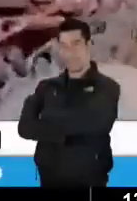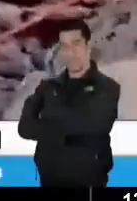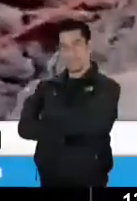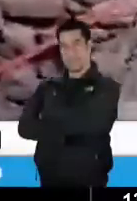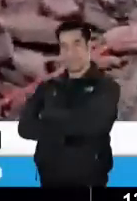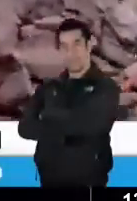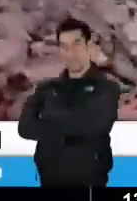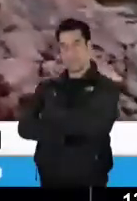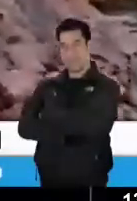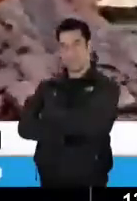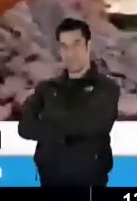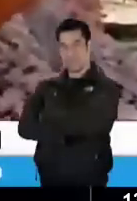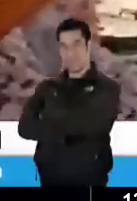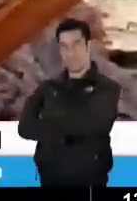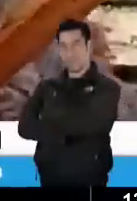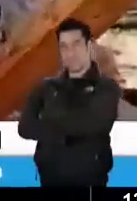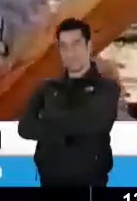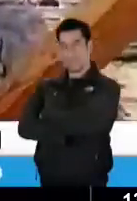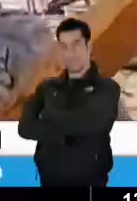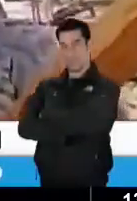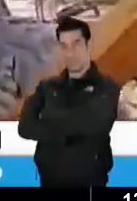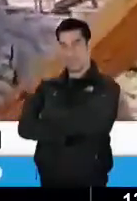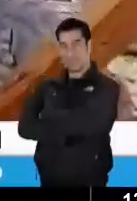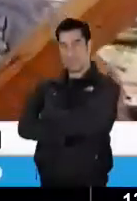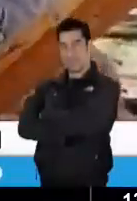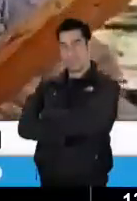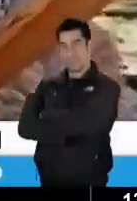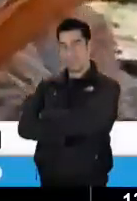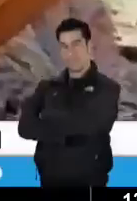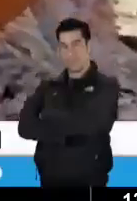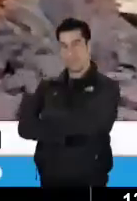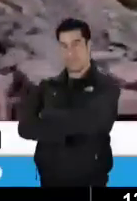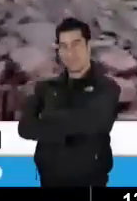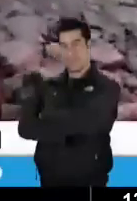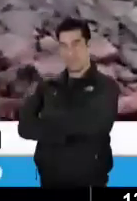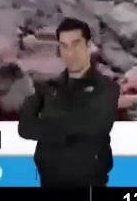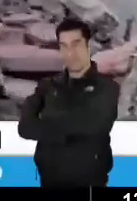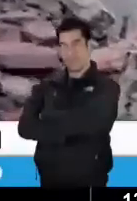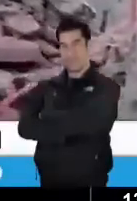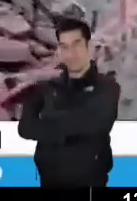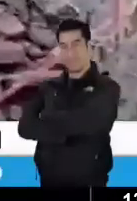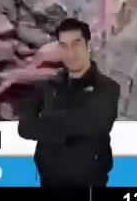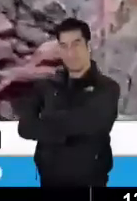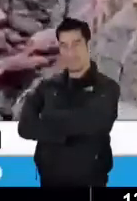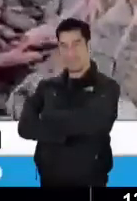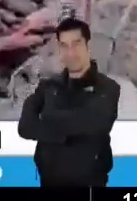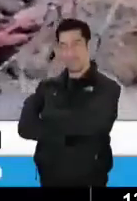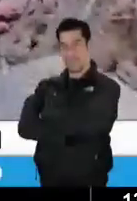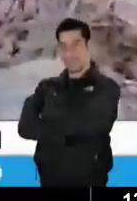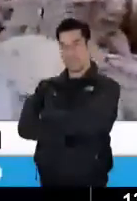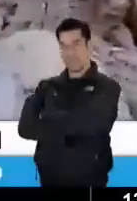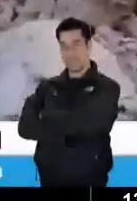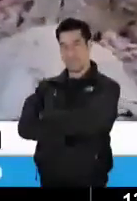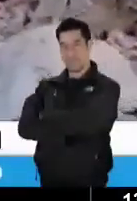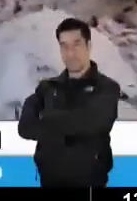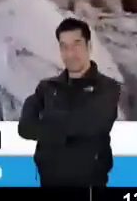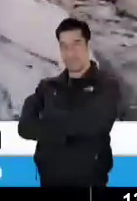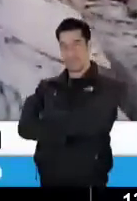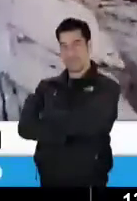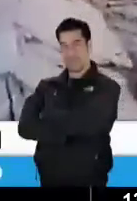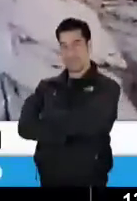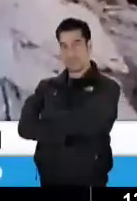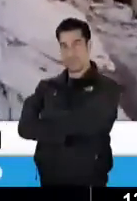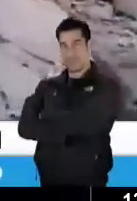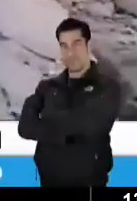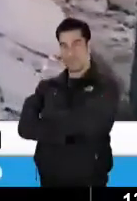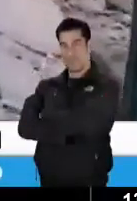cuentas. ¿Quién era él? Era hijo de Francisco Marchand, un conocido narcotraficante del sector, líder de una banda